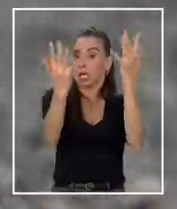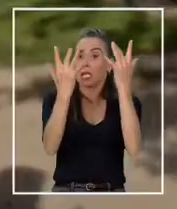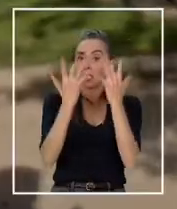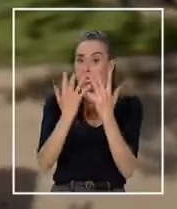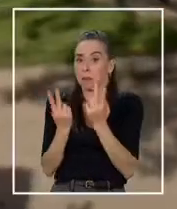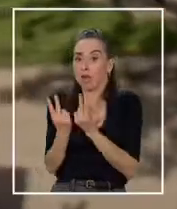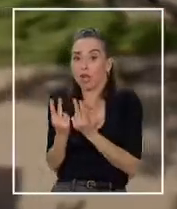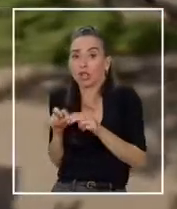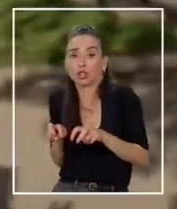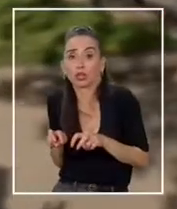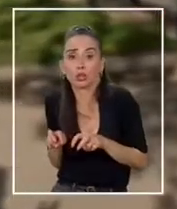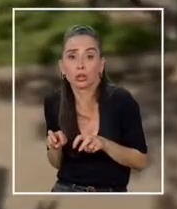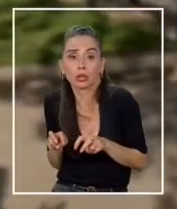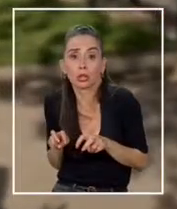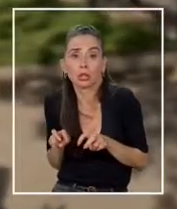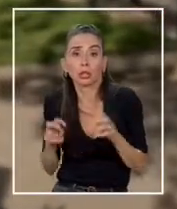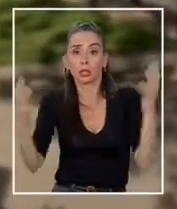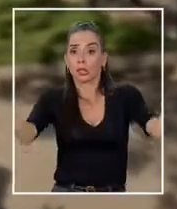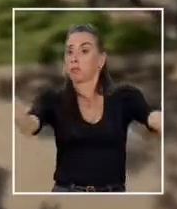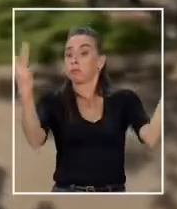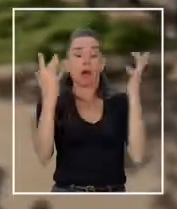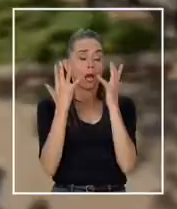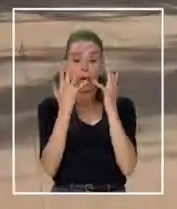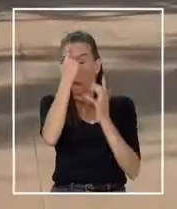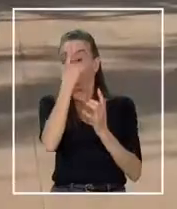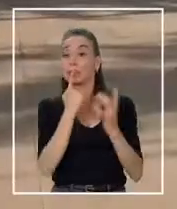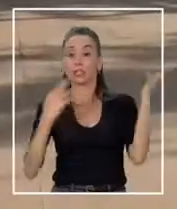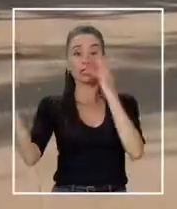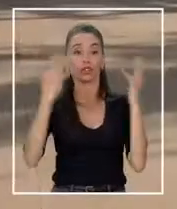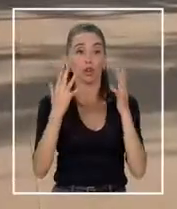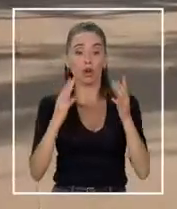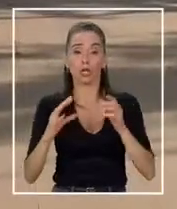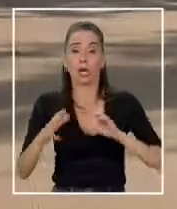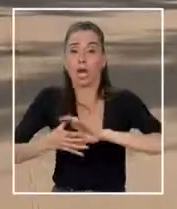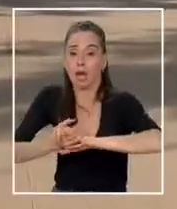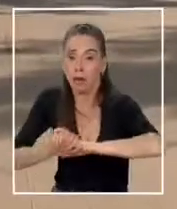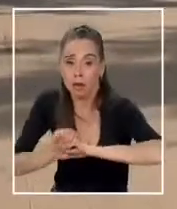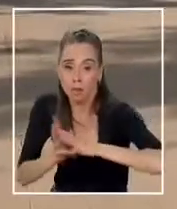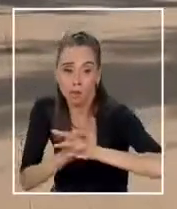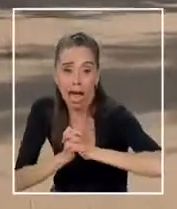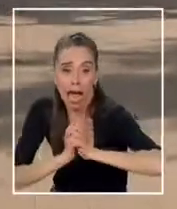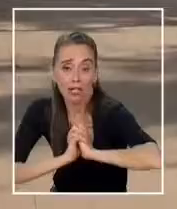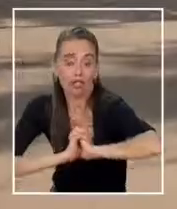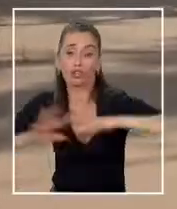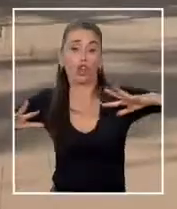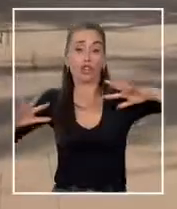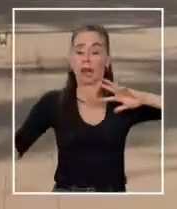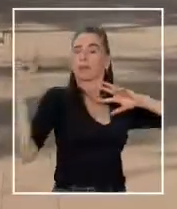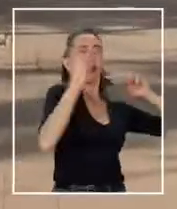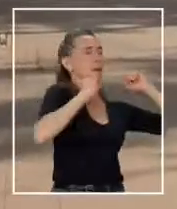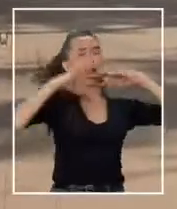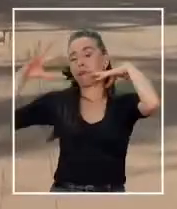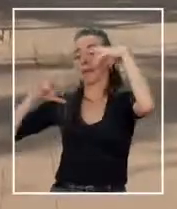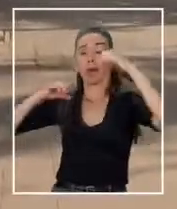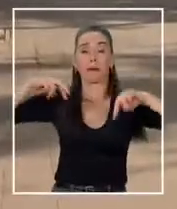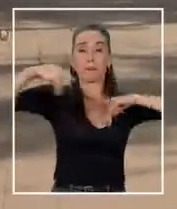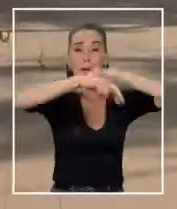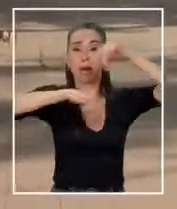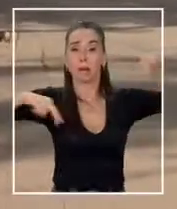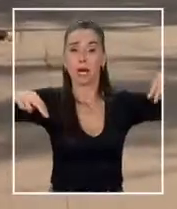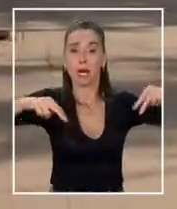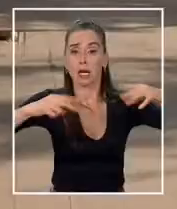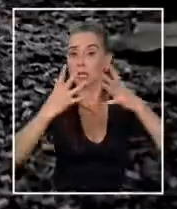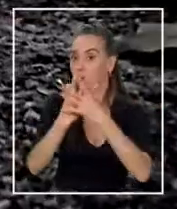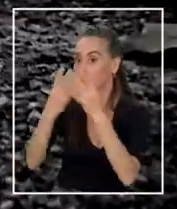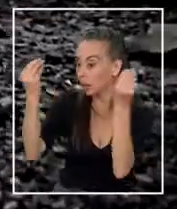Por ende, al vernos atrapadas, nos soltamos por el gentío y a mí